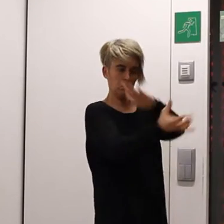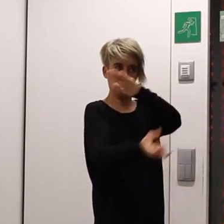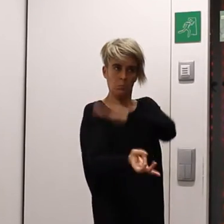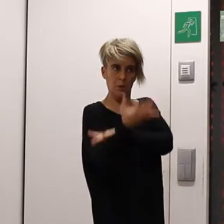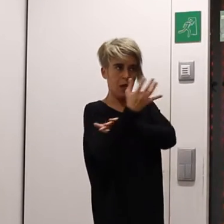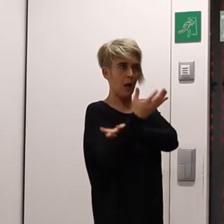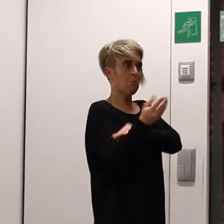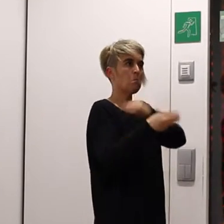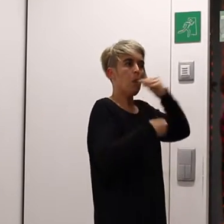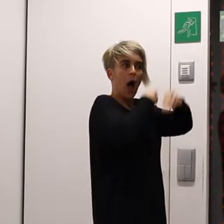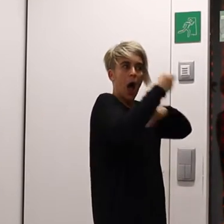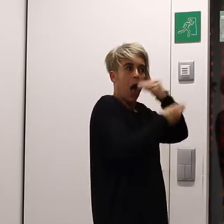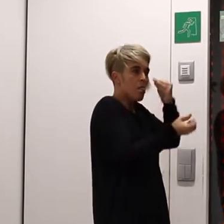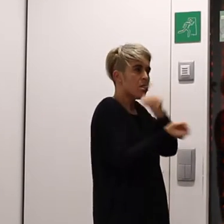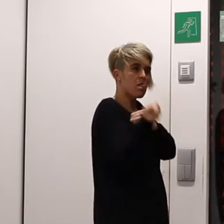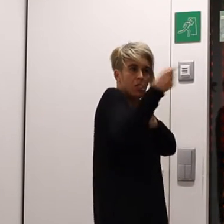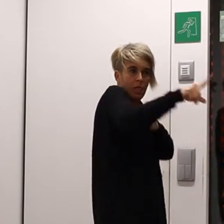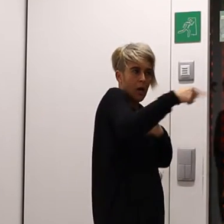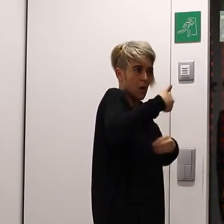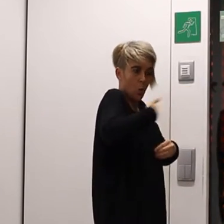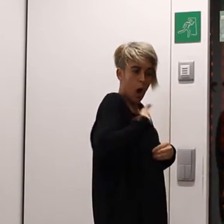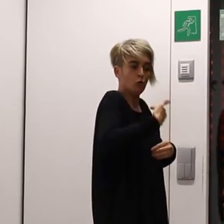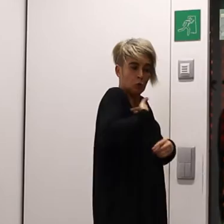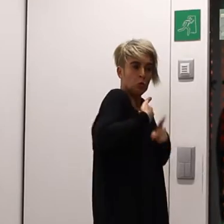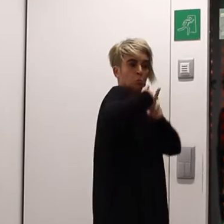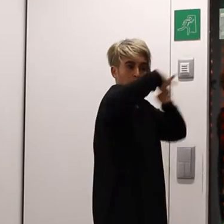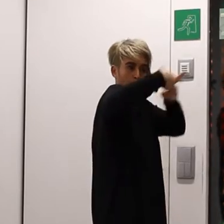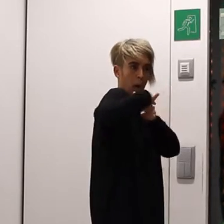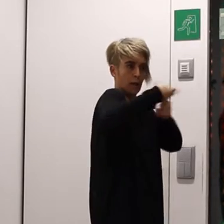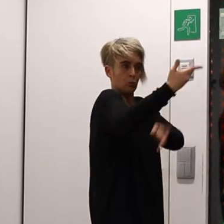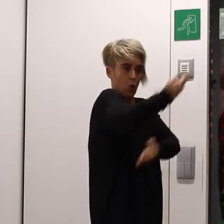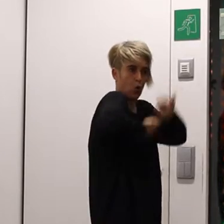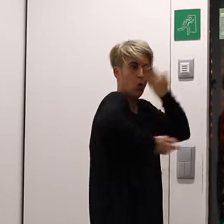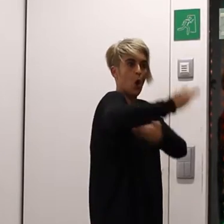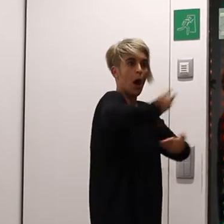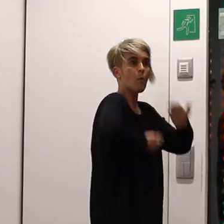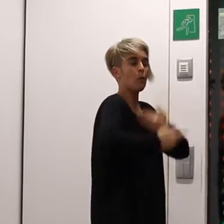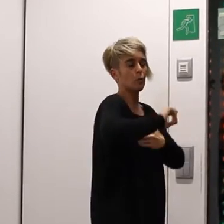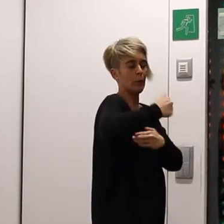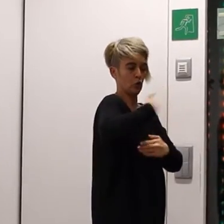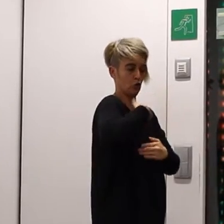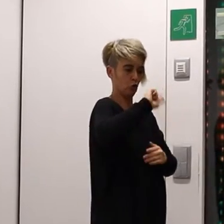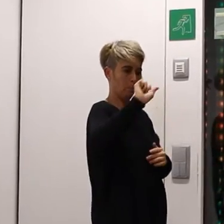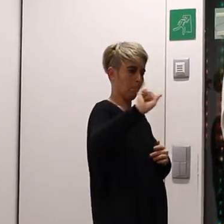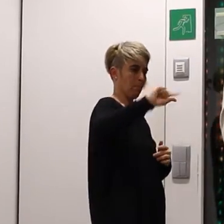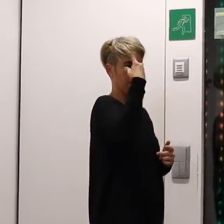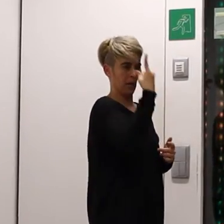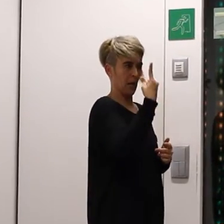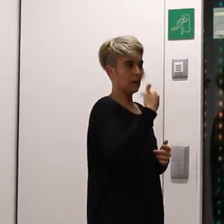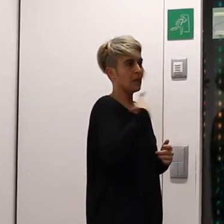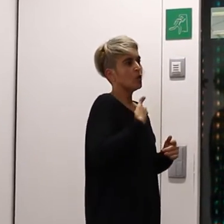cuales compartimos y colaboramos. Con lo cual sí que podemos decir que estamos generando un movimiento de cambio.